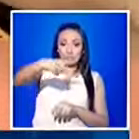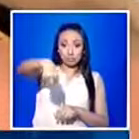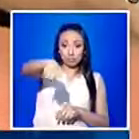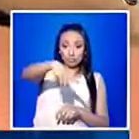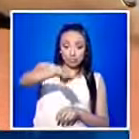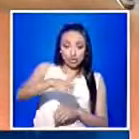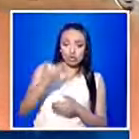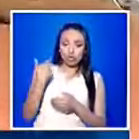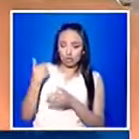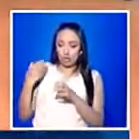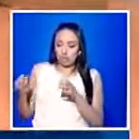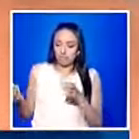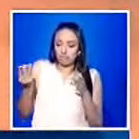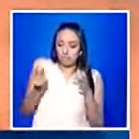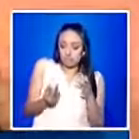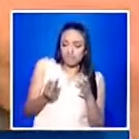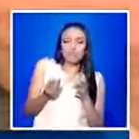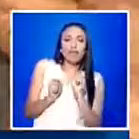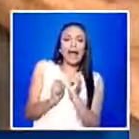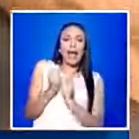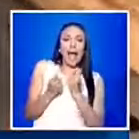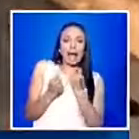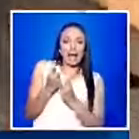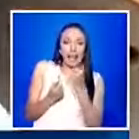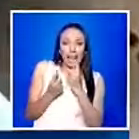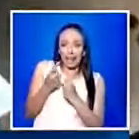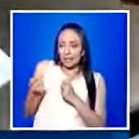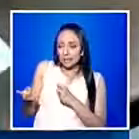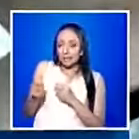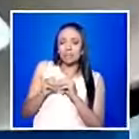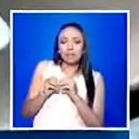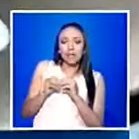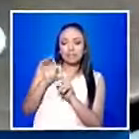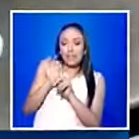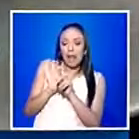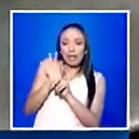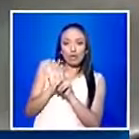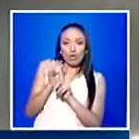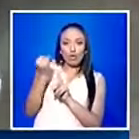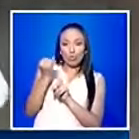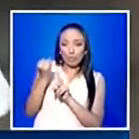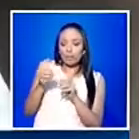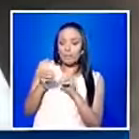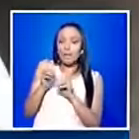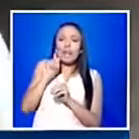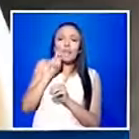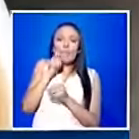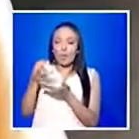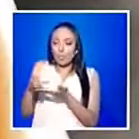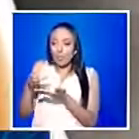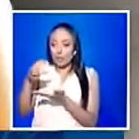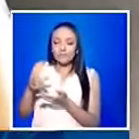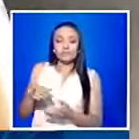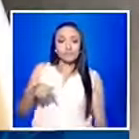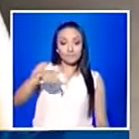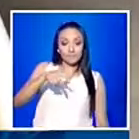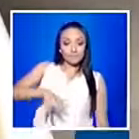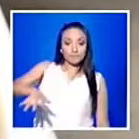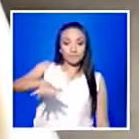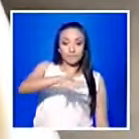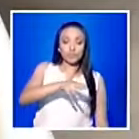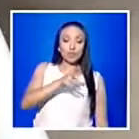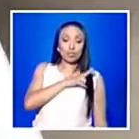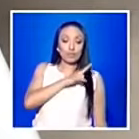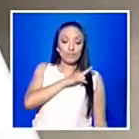su porción de canguil y chifle y también con una deliciosa limonada. Visítenos en la hueca de la